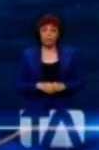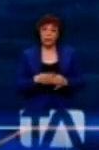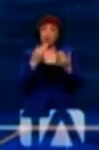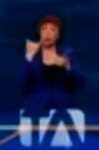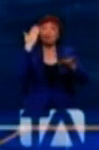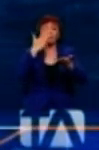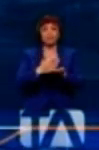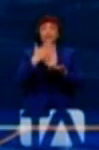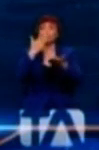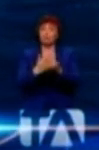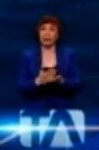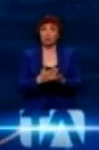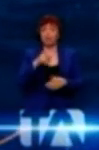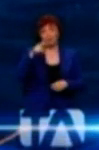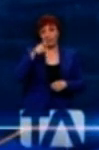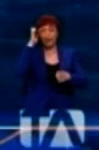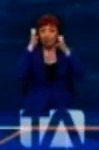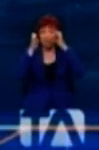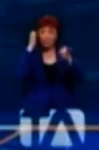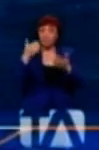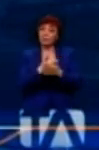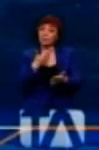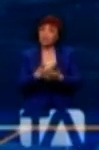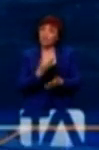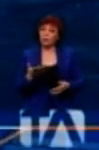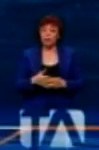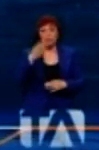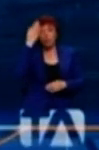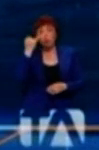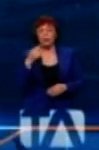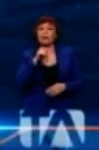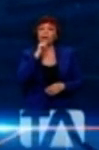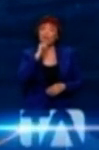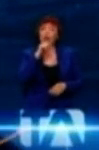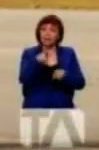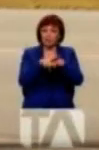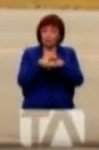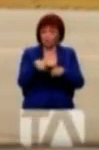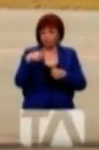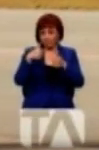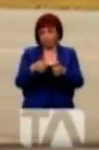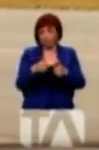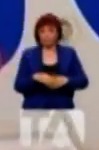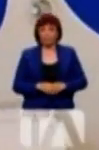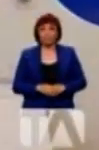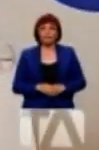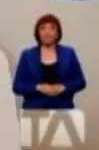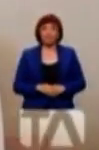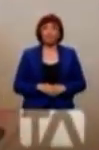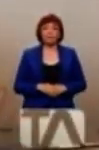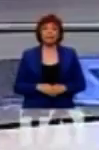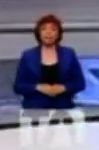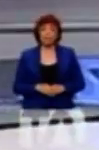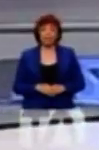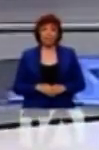discontinuidad en sus políticas estratégicas y operativas, restando competitividad a la actividad. Ana María Cañizares, 24